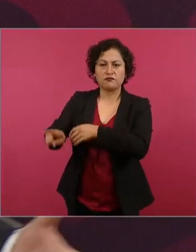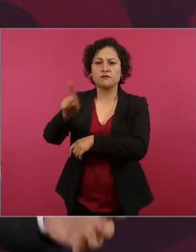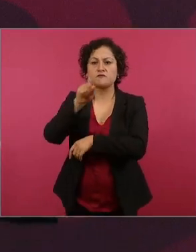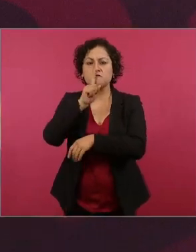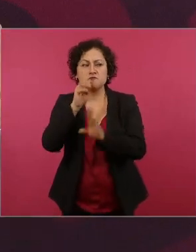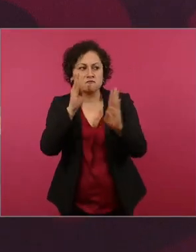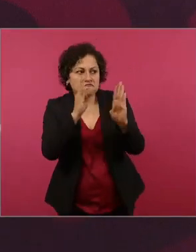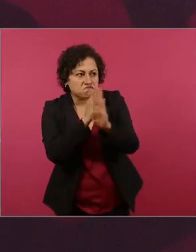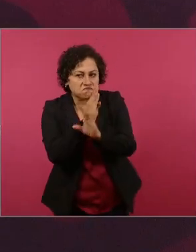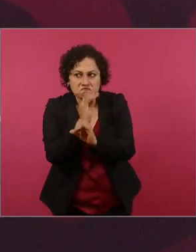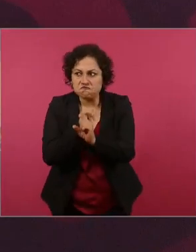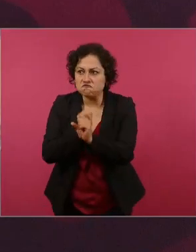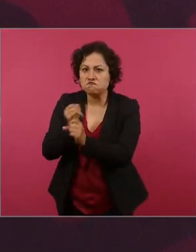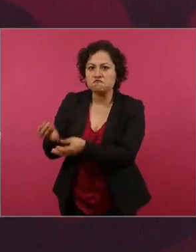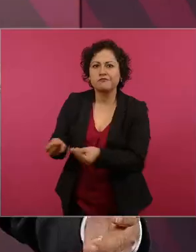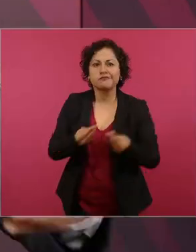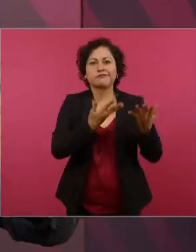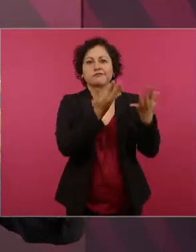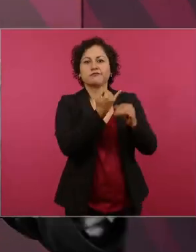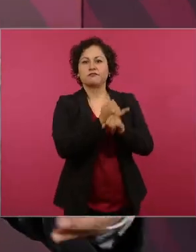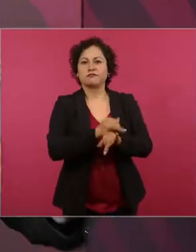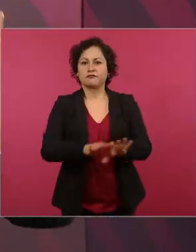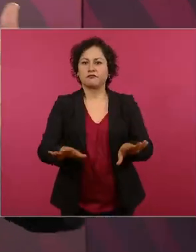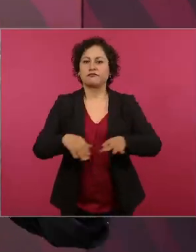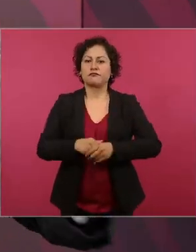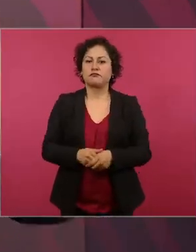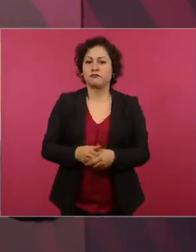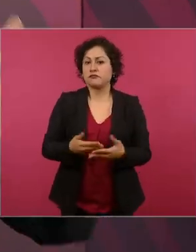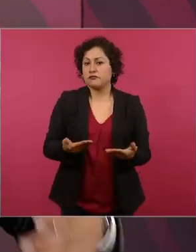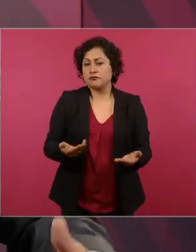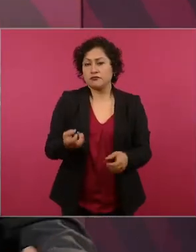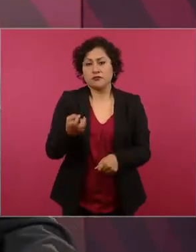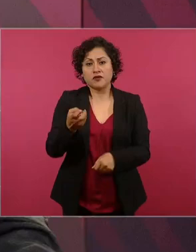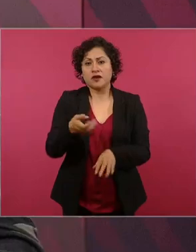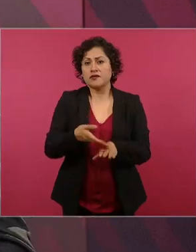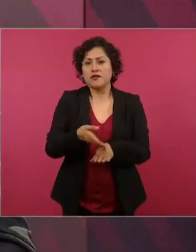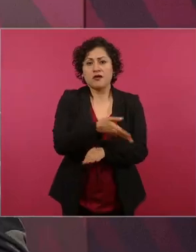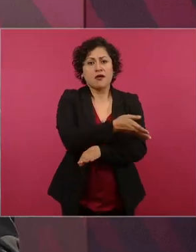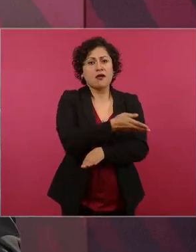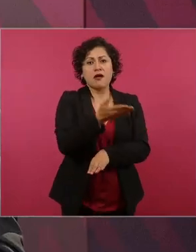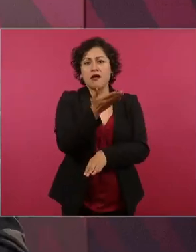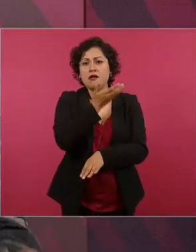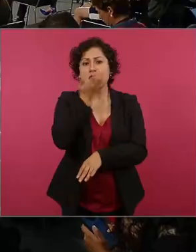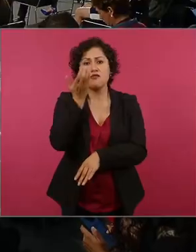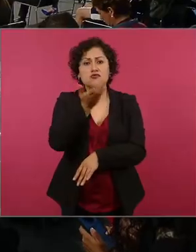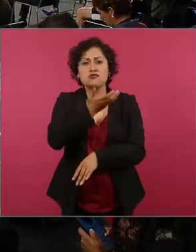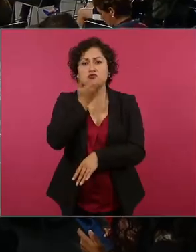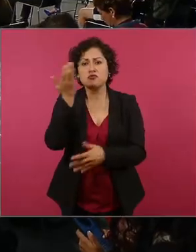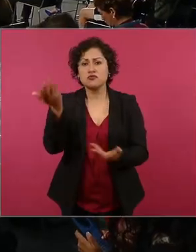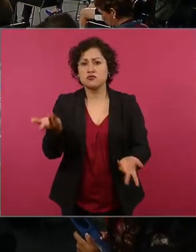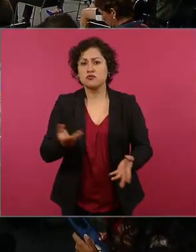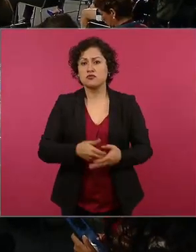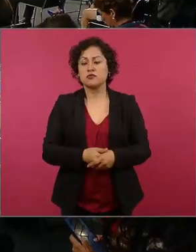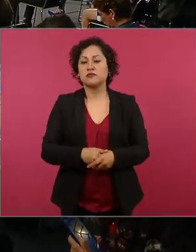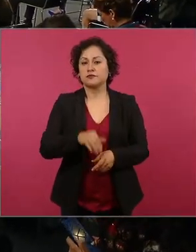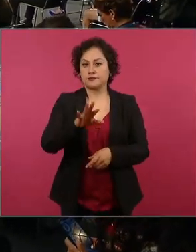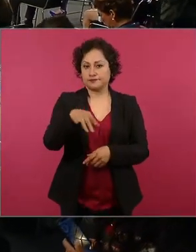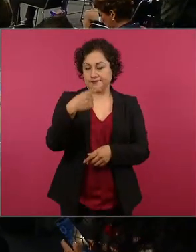y eso fue lo que sucedió en los últimos tiempos. De repente,